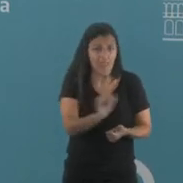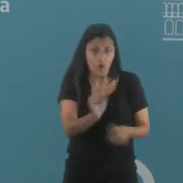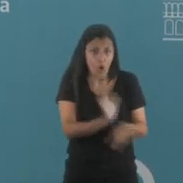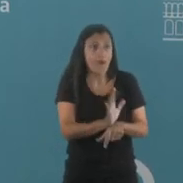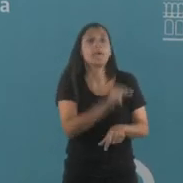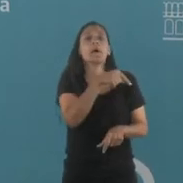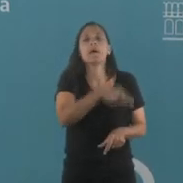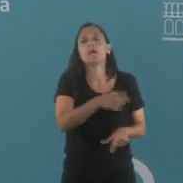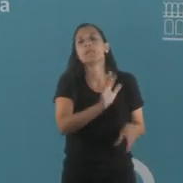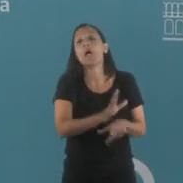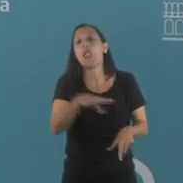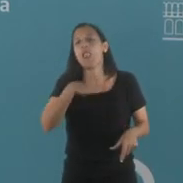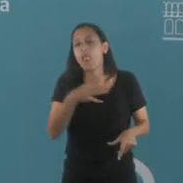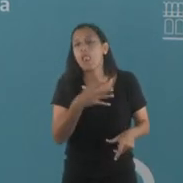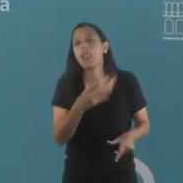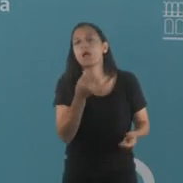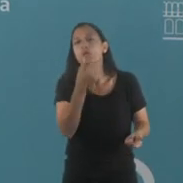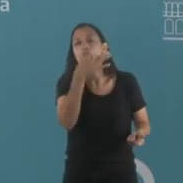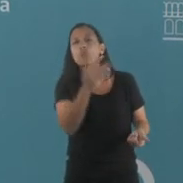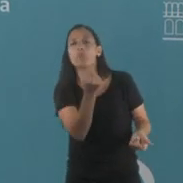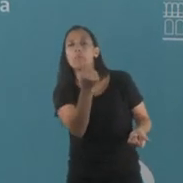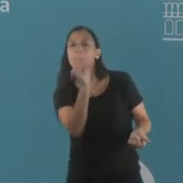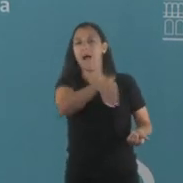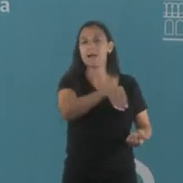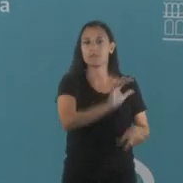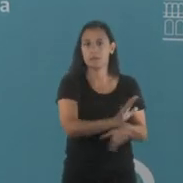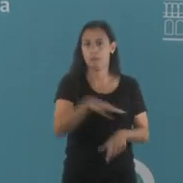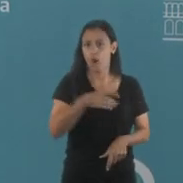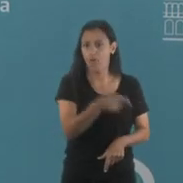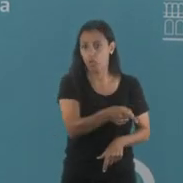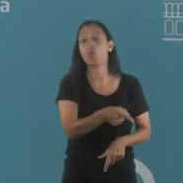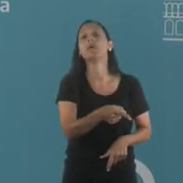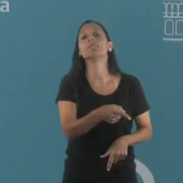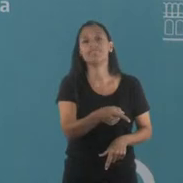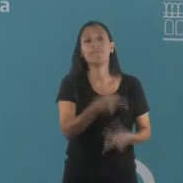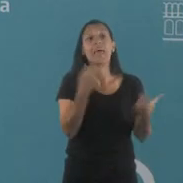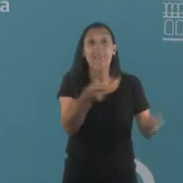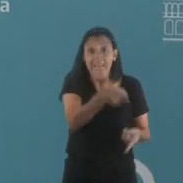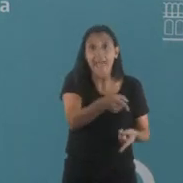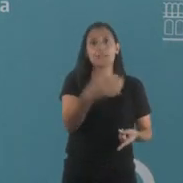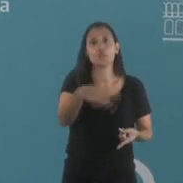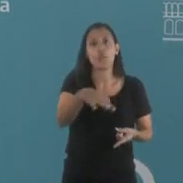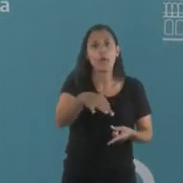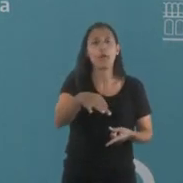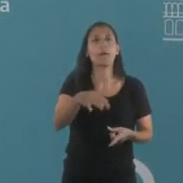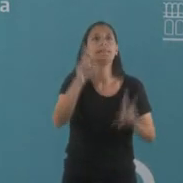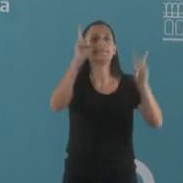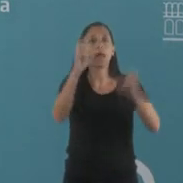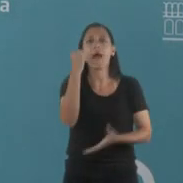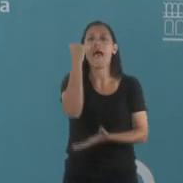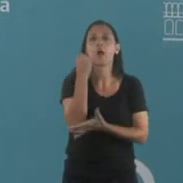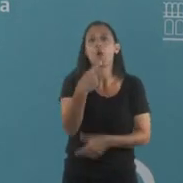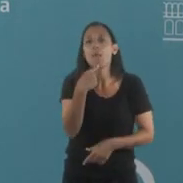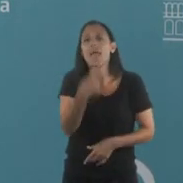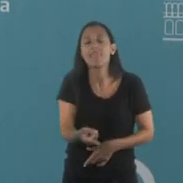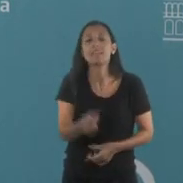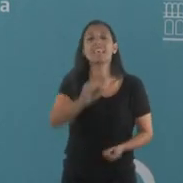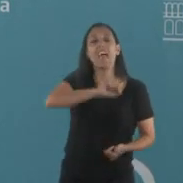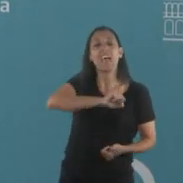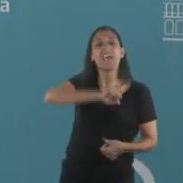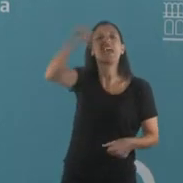anticipan subiendo y remarcando los precios. A eso es a lo que algunas líneas económicas llaman la